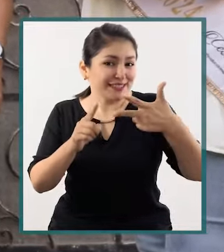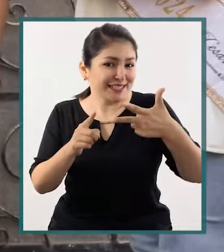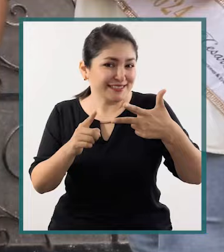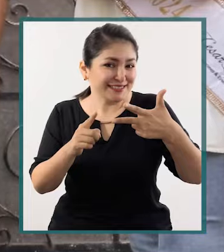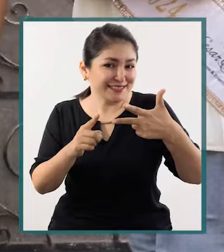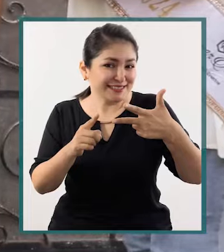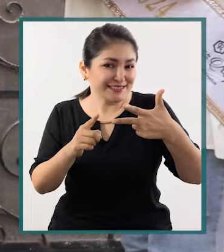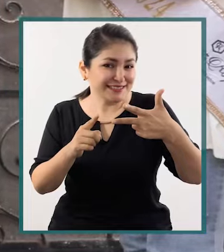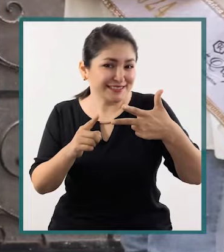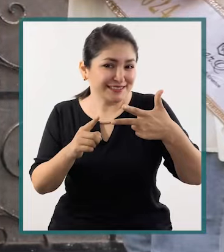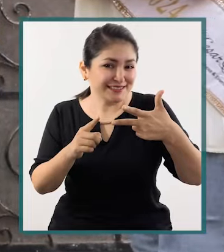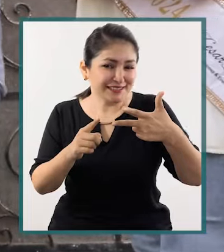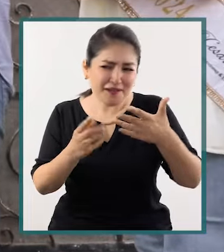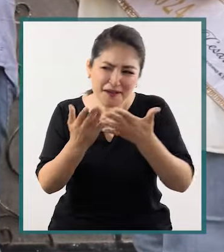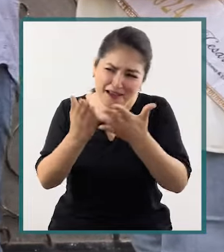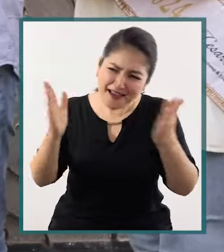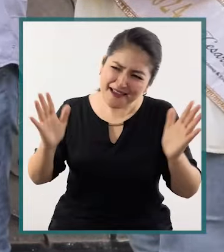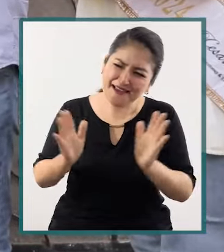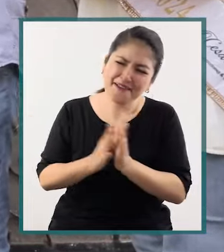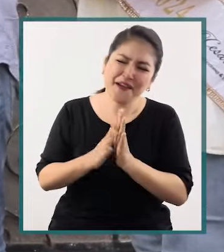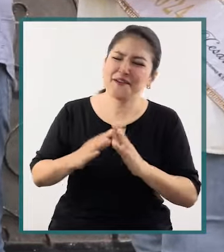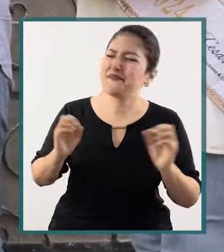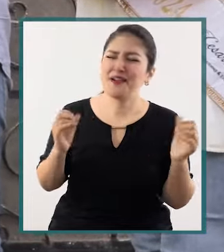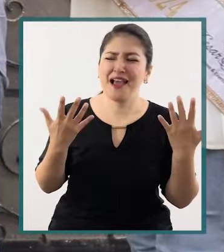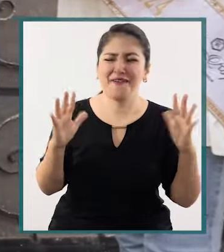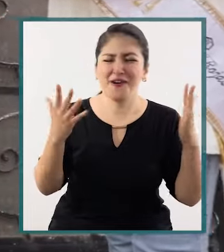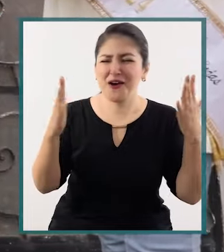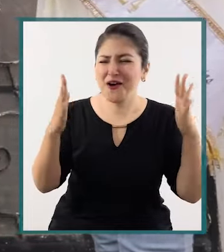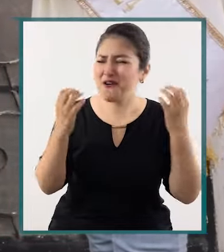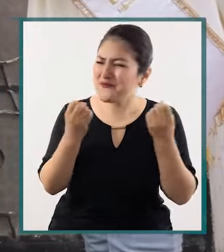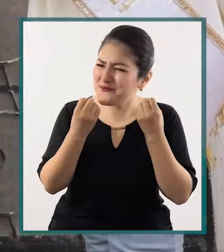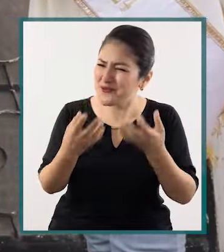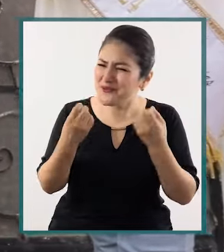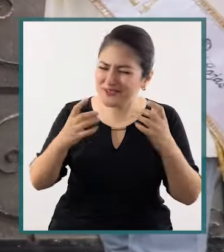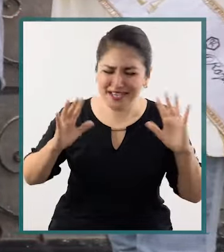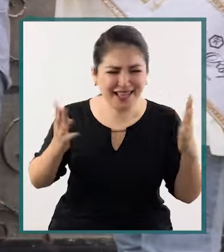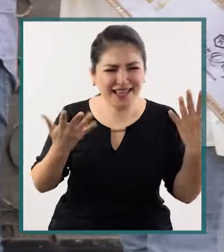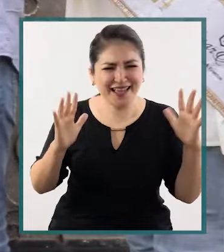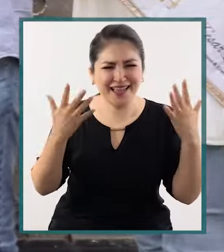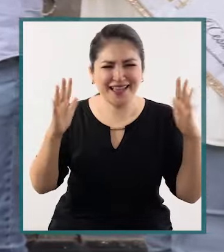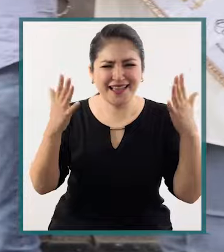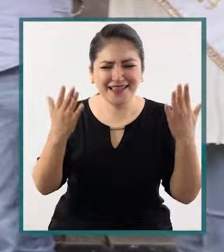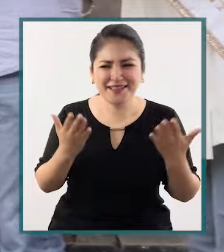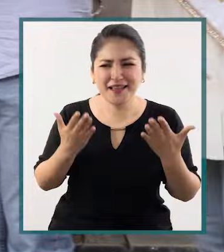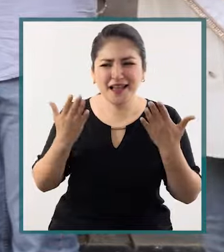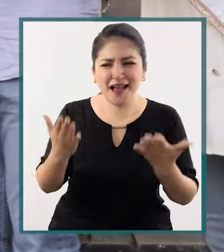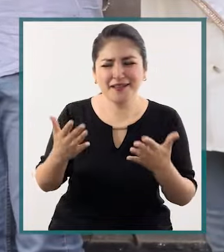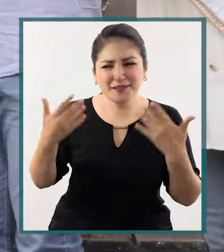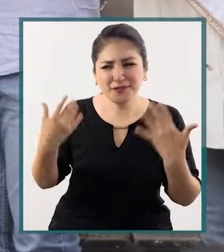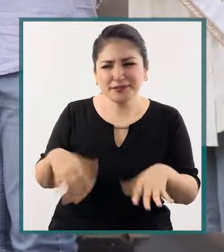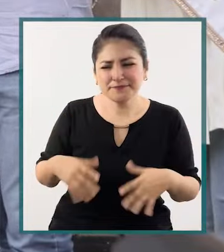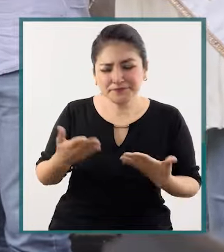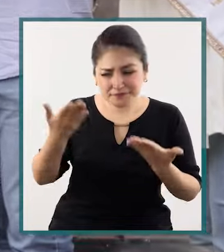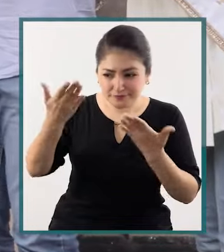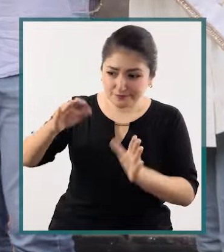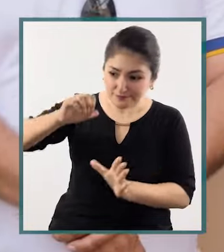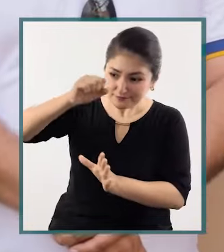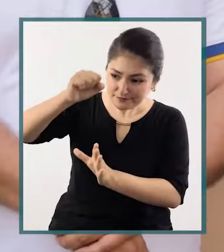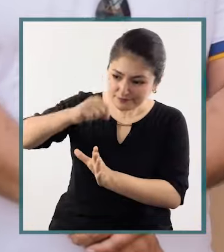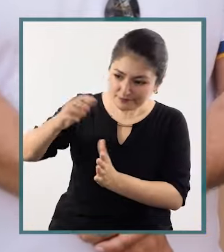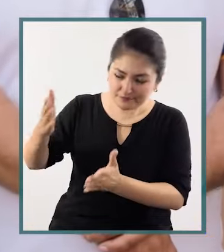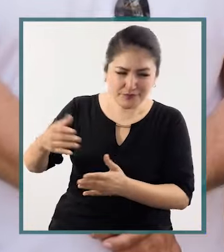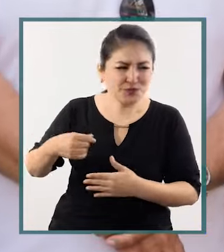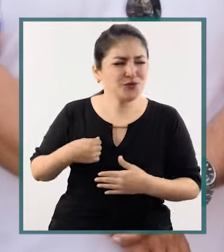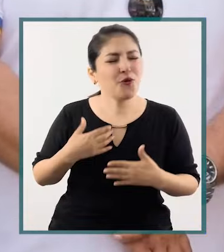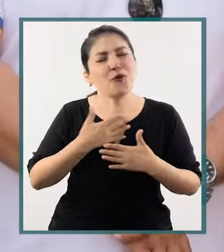1, 2 y 3. Muy bien, fuerte los aplausos. Es la revelación de la placa.